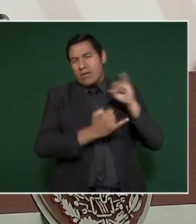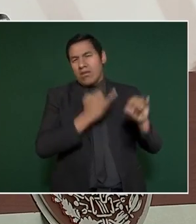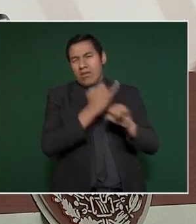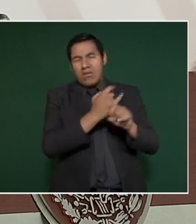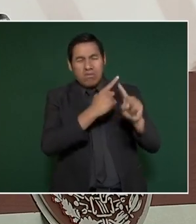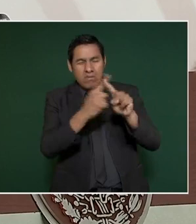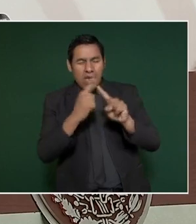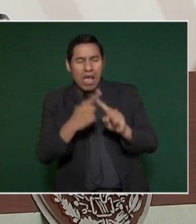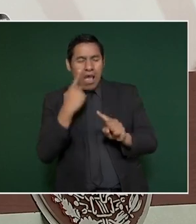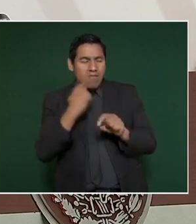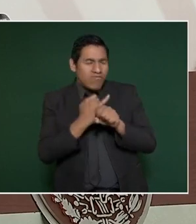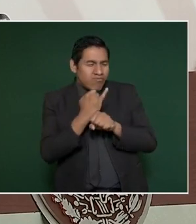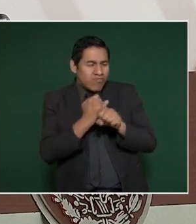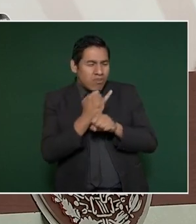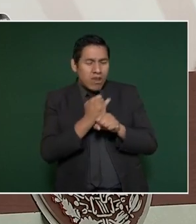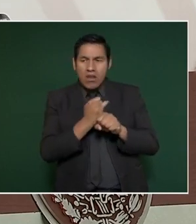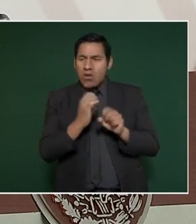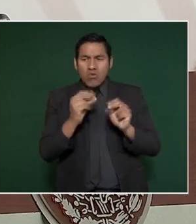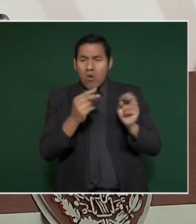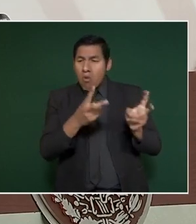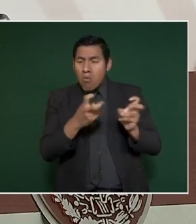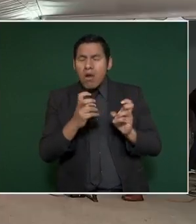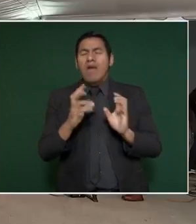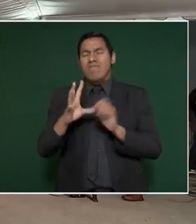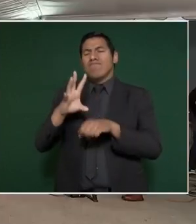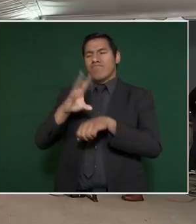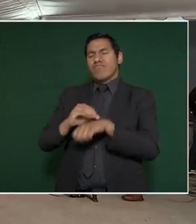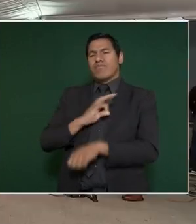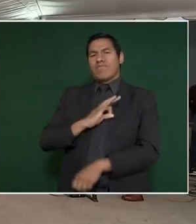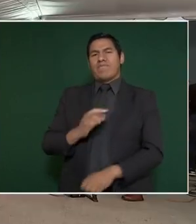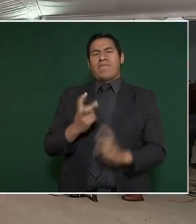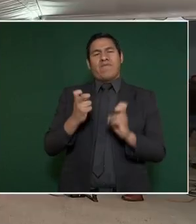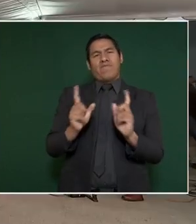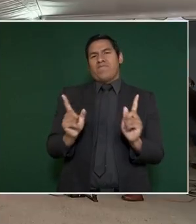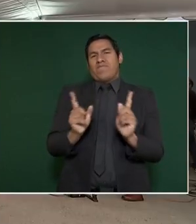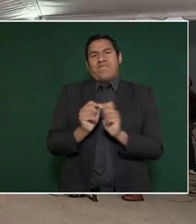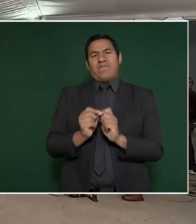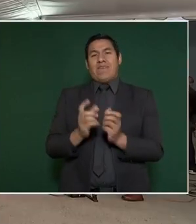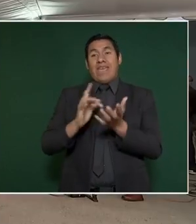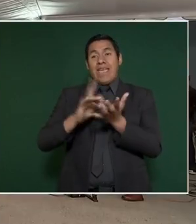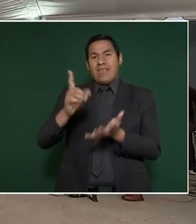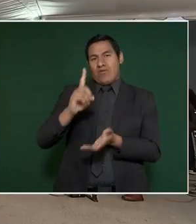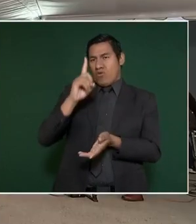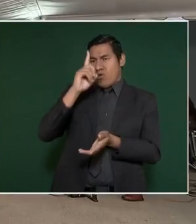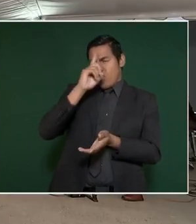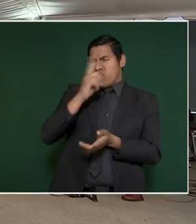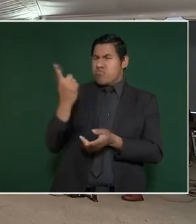convenio sería cuánto señor presidente y cumplida su